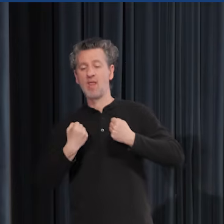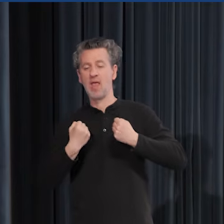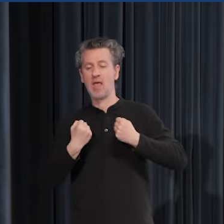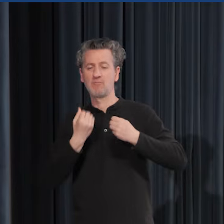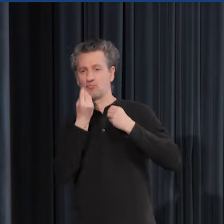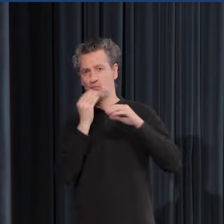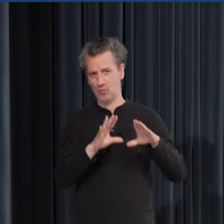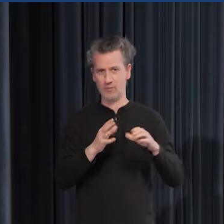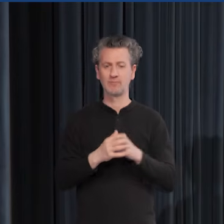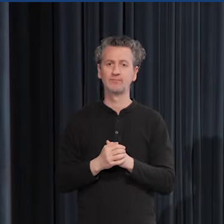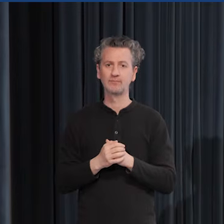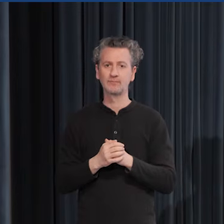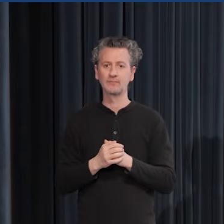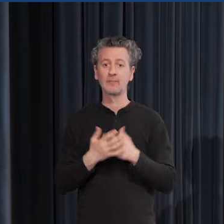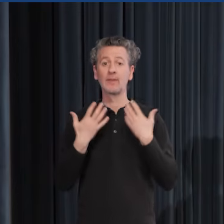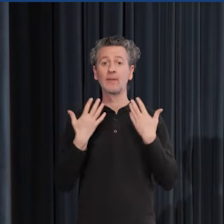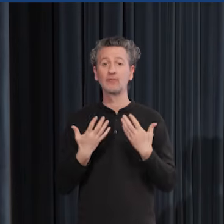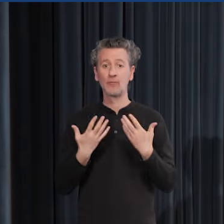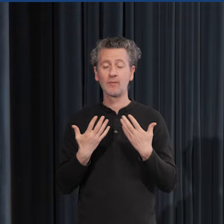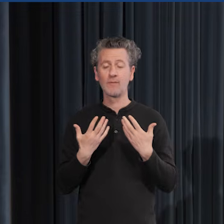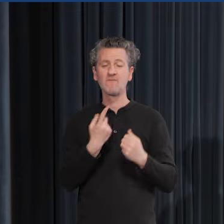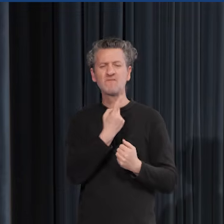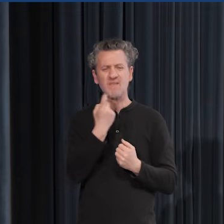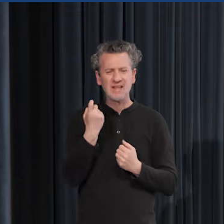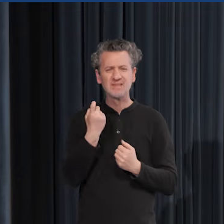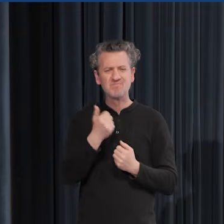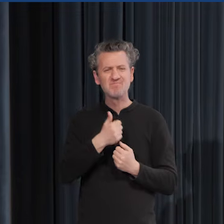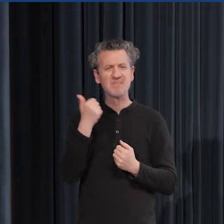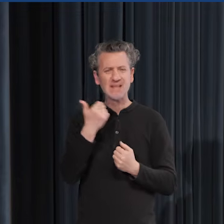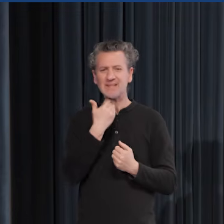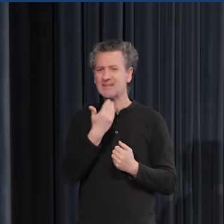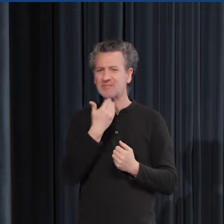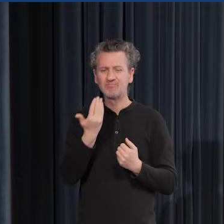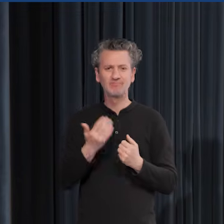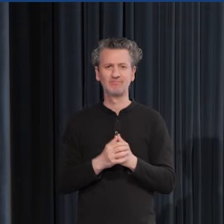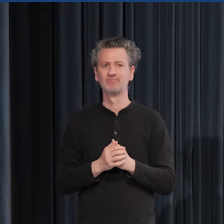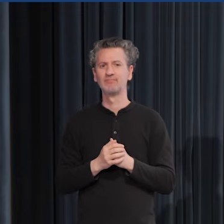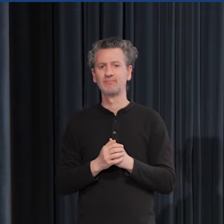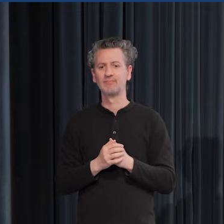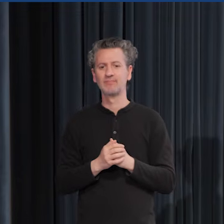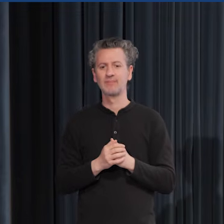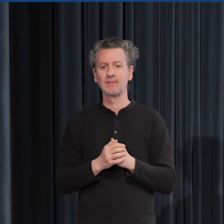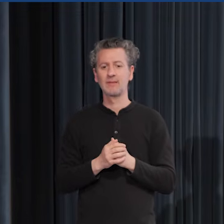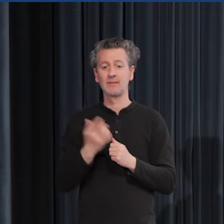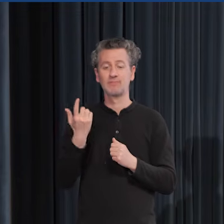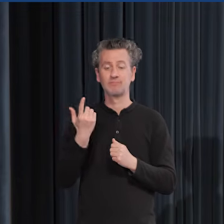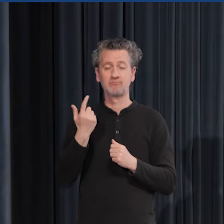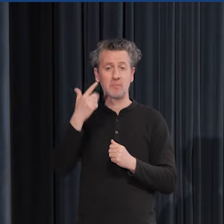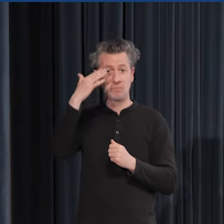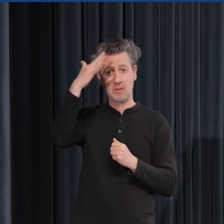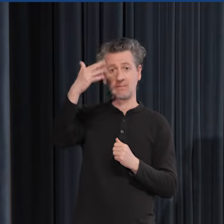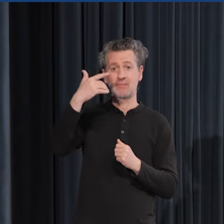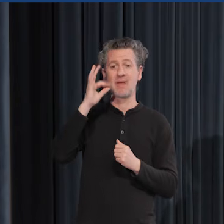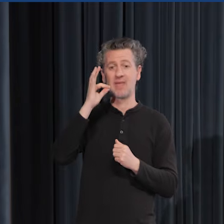Entonces, hay algo que está faltando, que puede ser, por ejemplo, la falta de integración de la perspectiva de género